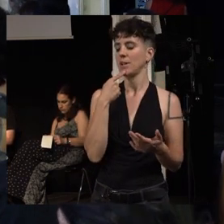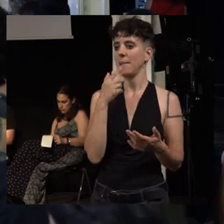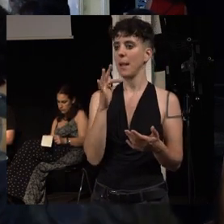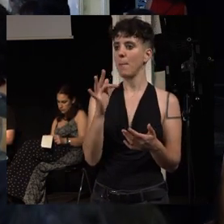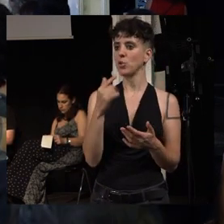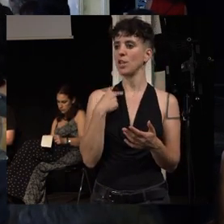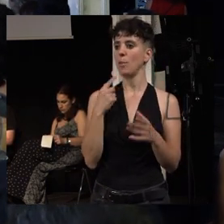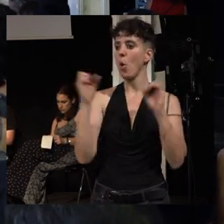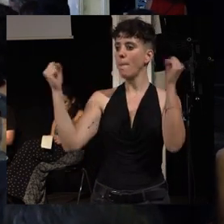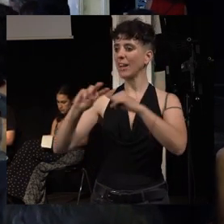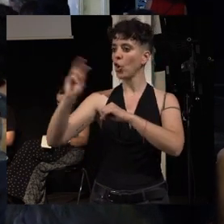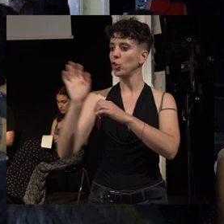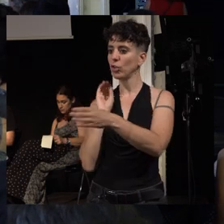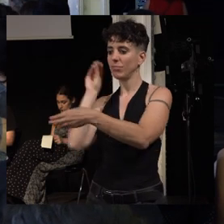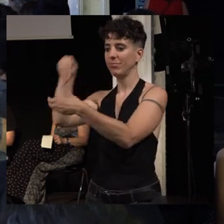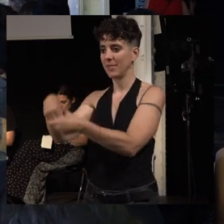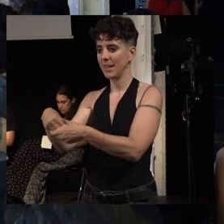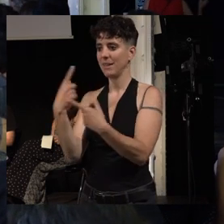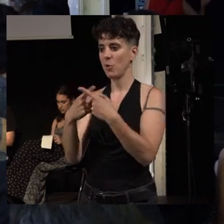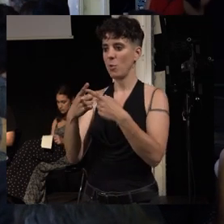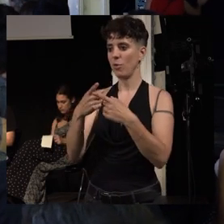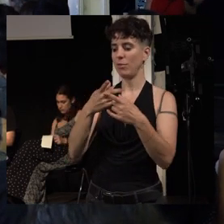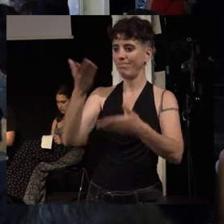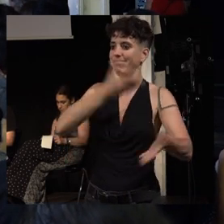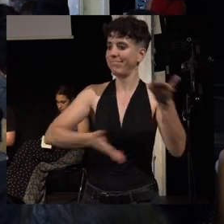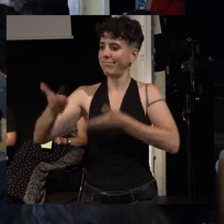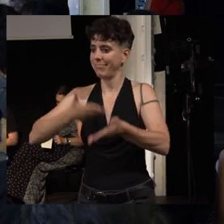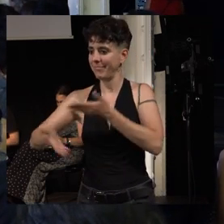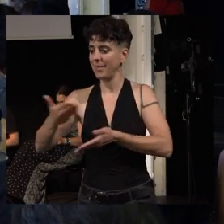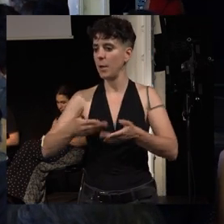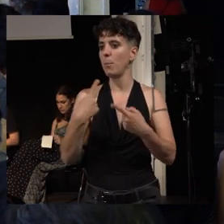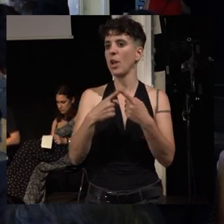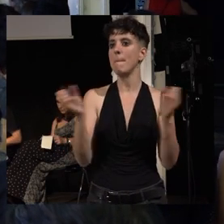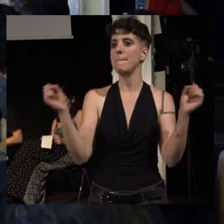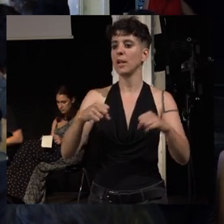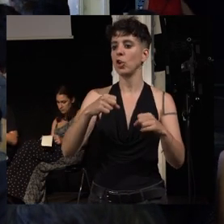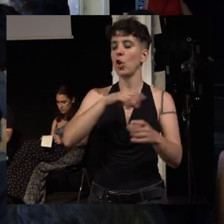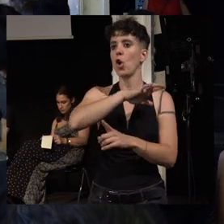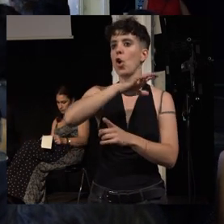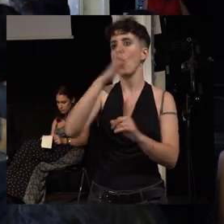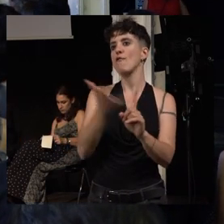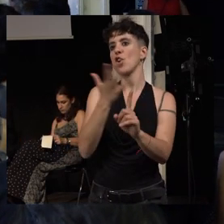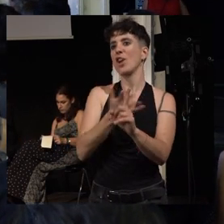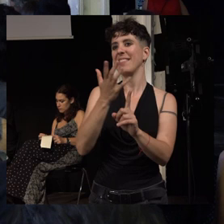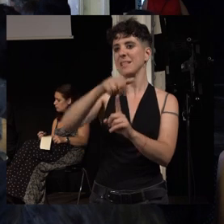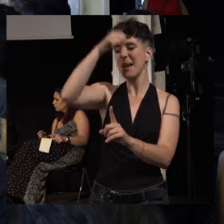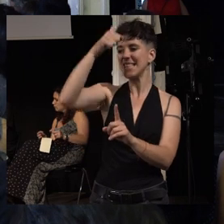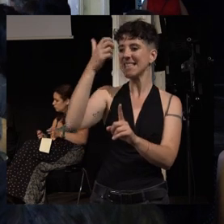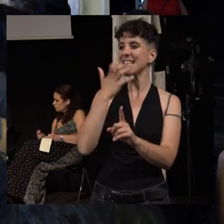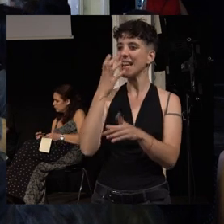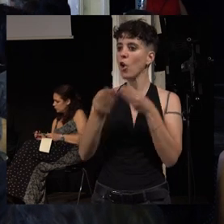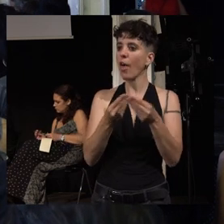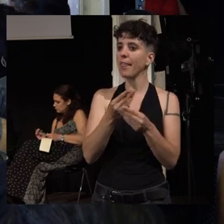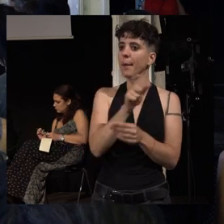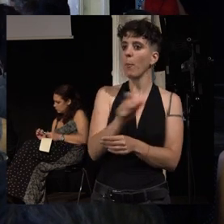ese pacto. ¿Por qué? Porque en ese genérico de violencias machistas, pues si solo lo hacen mujeres y tal, a lo mejor no se trata